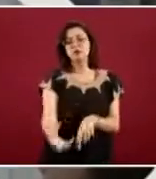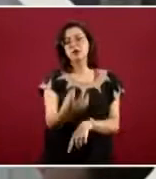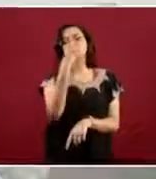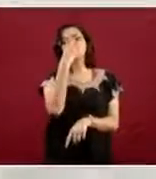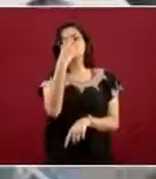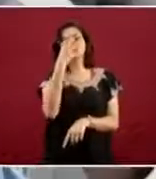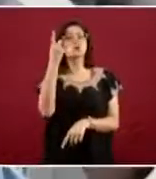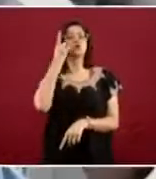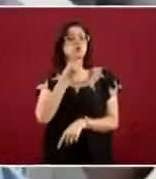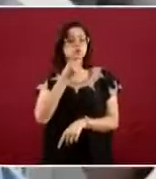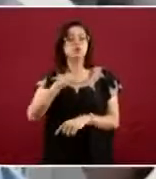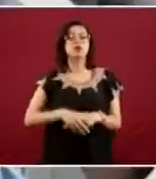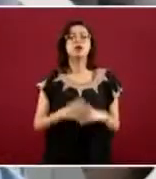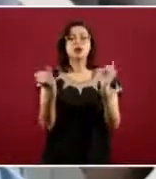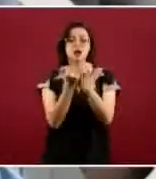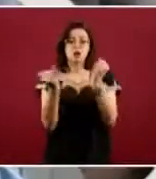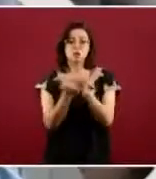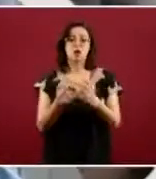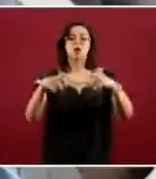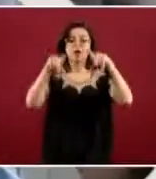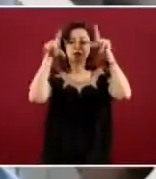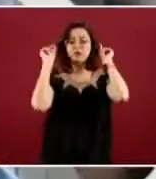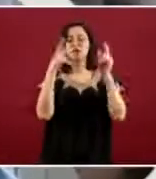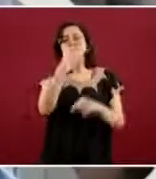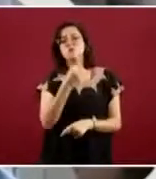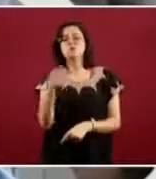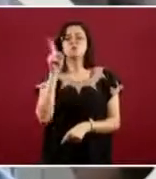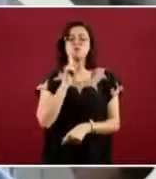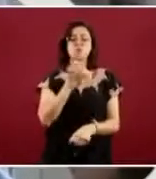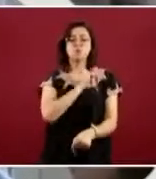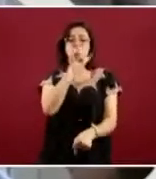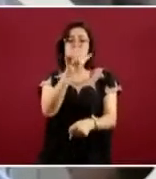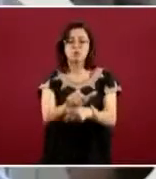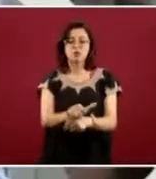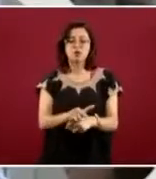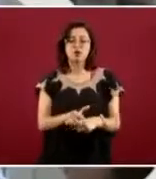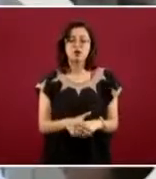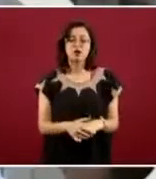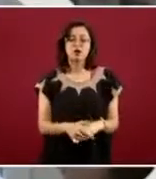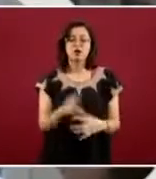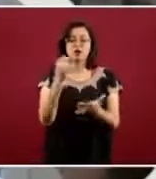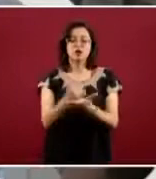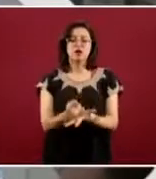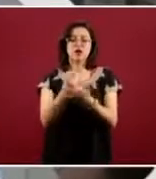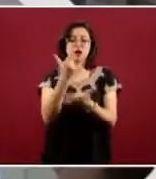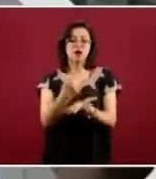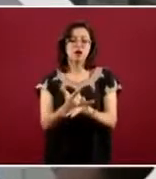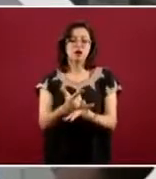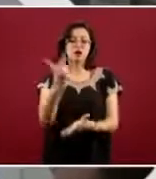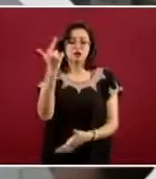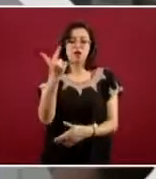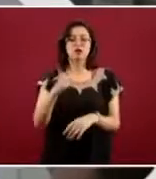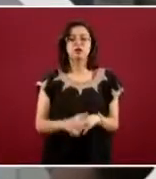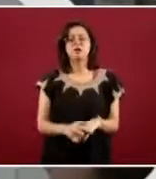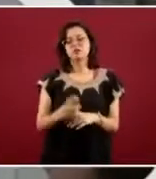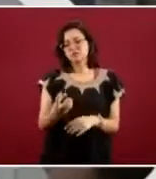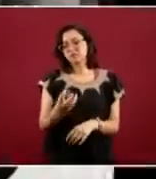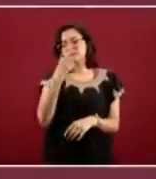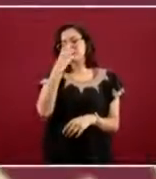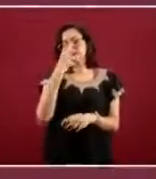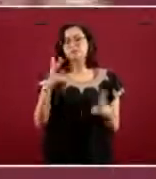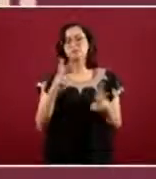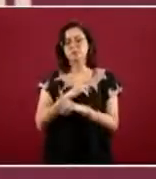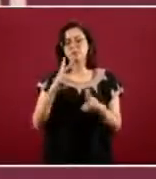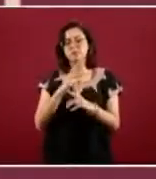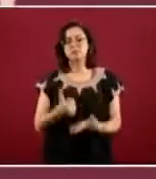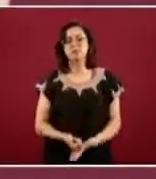anestesiología. También se requieren enfermeras o enfermeros especialistas en terapia intensiva e inhaloterapia.